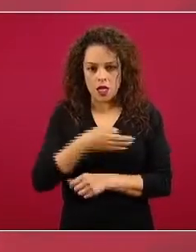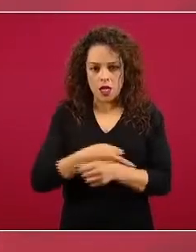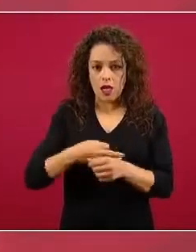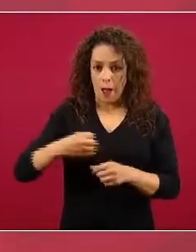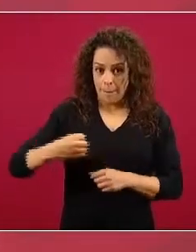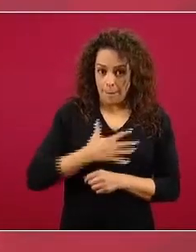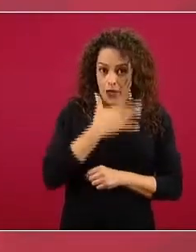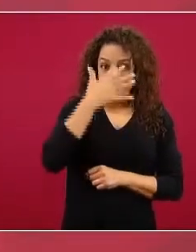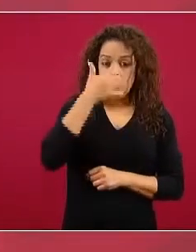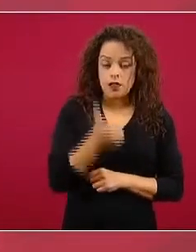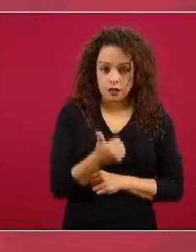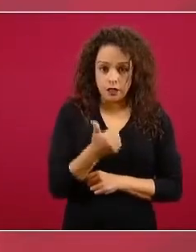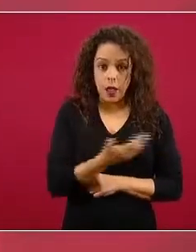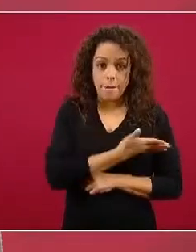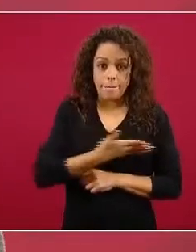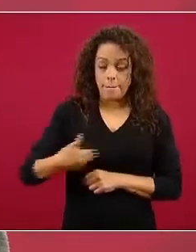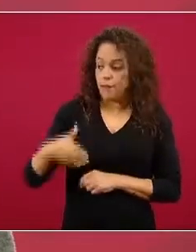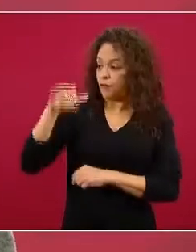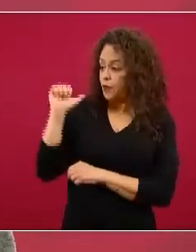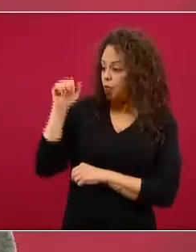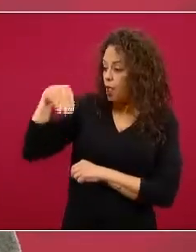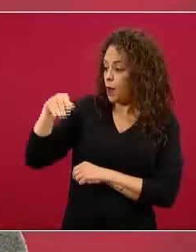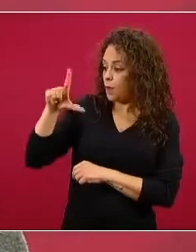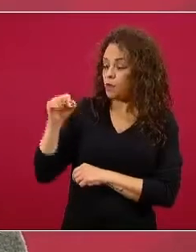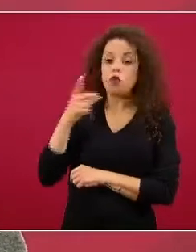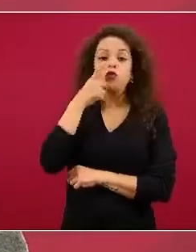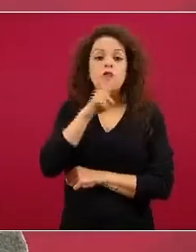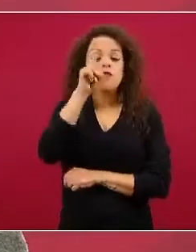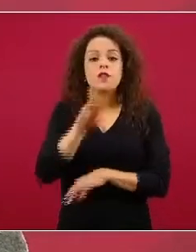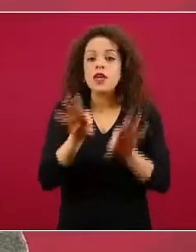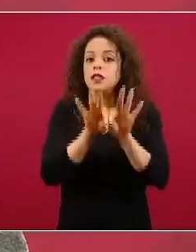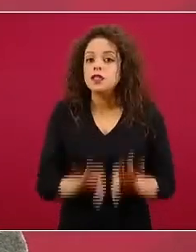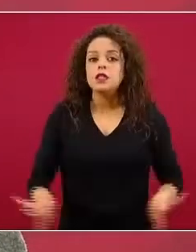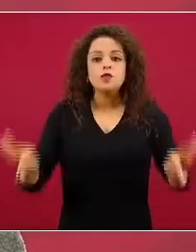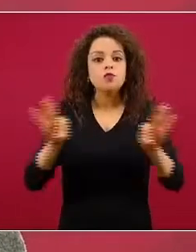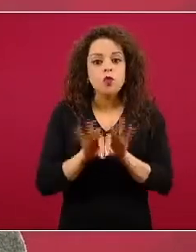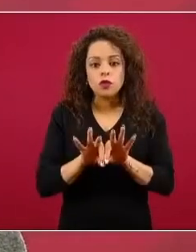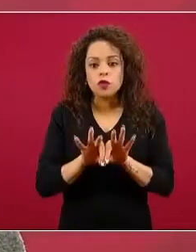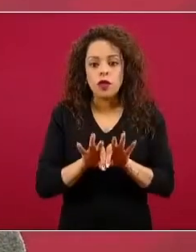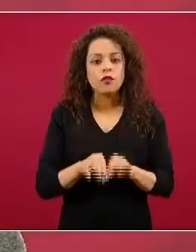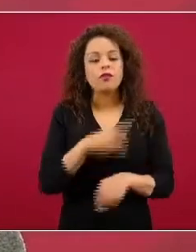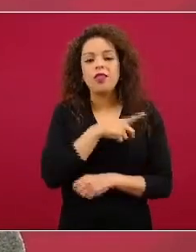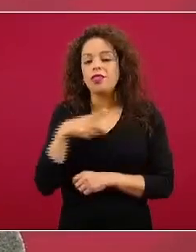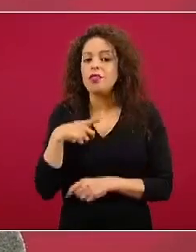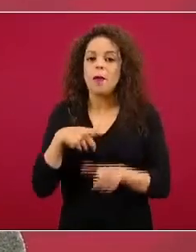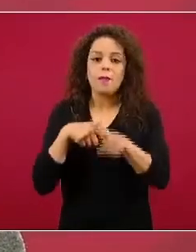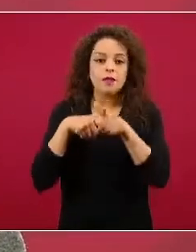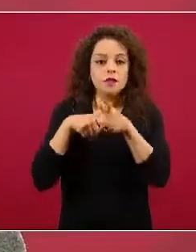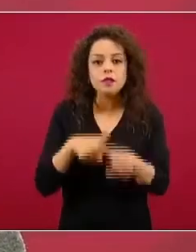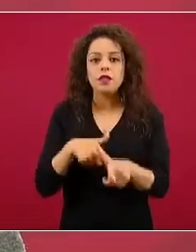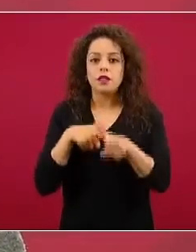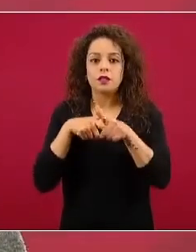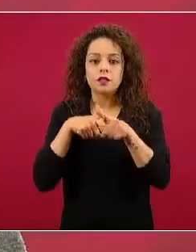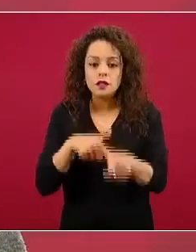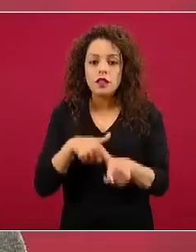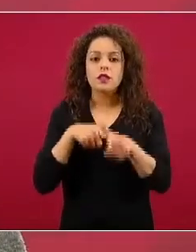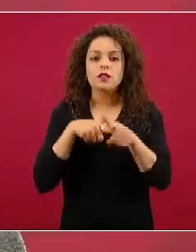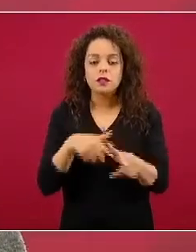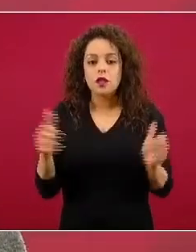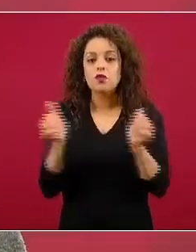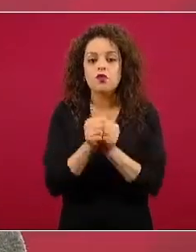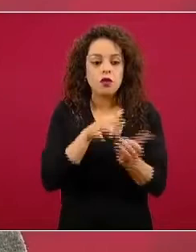López Obrador ha destacado: la importancia de no interrumpir, de mantener los programas